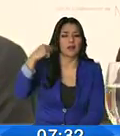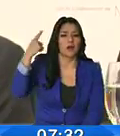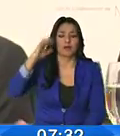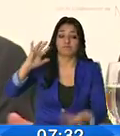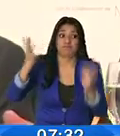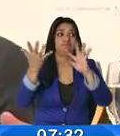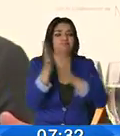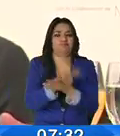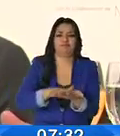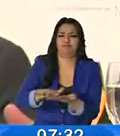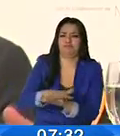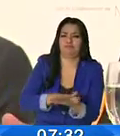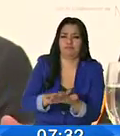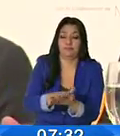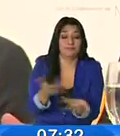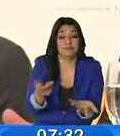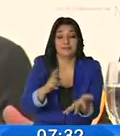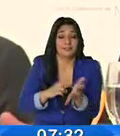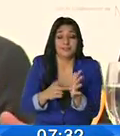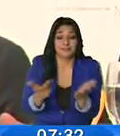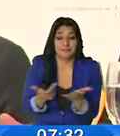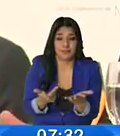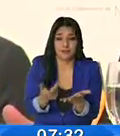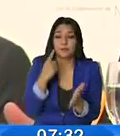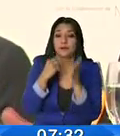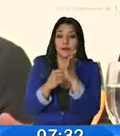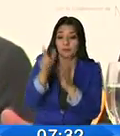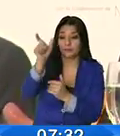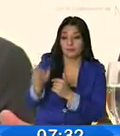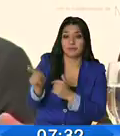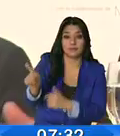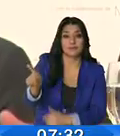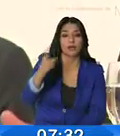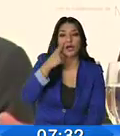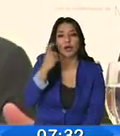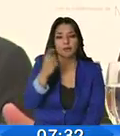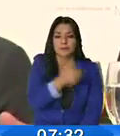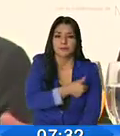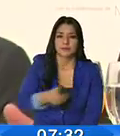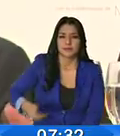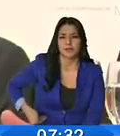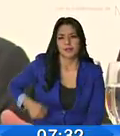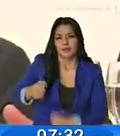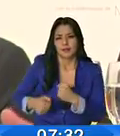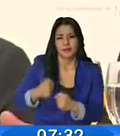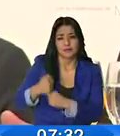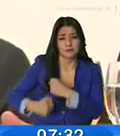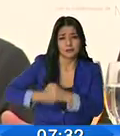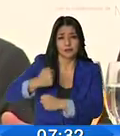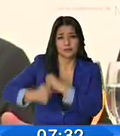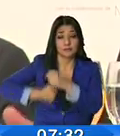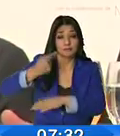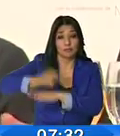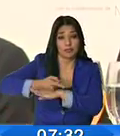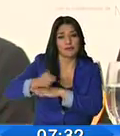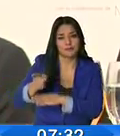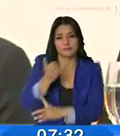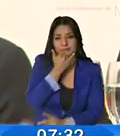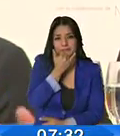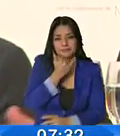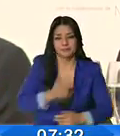volvieron locos. Y eso es lo que se genera el momento en que una persona se queda demasiado tiempo en el poder.